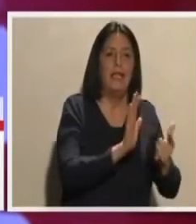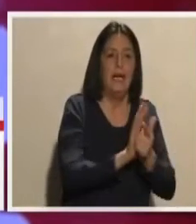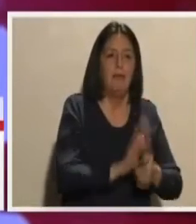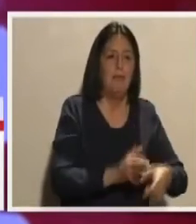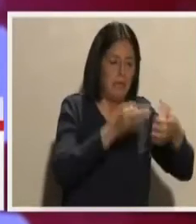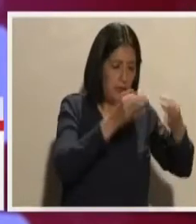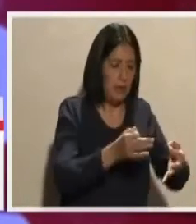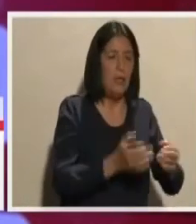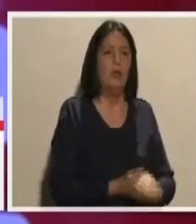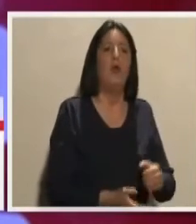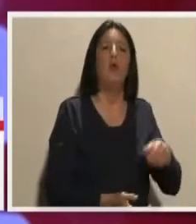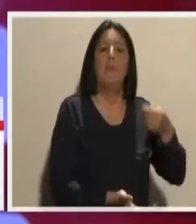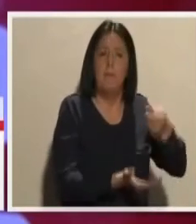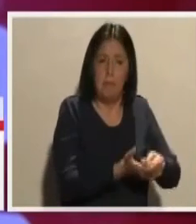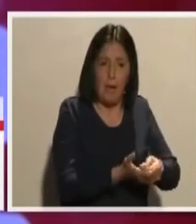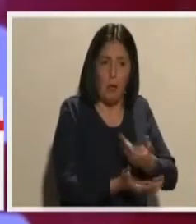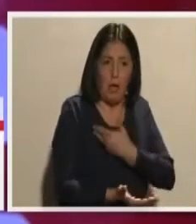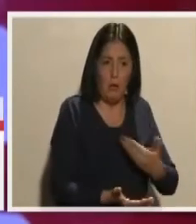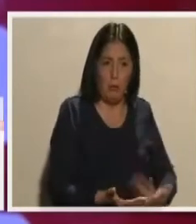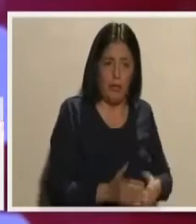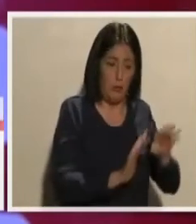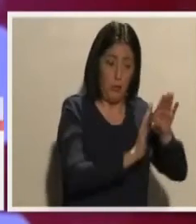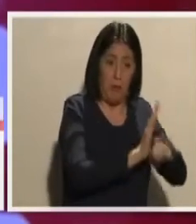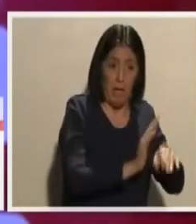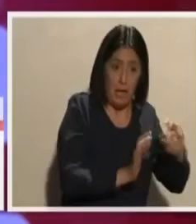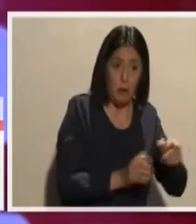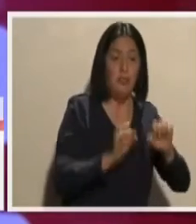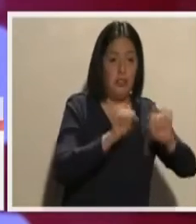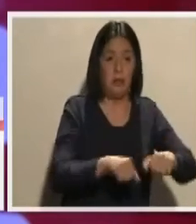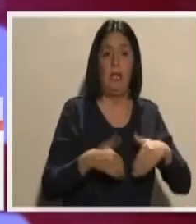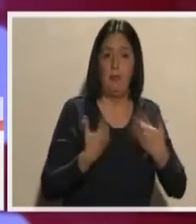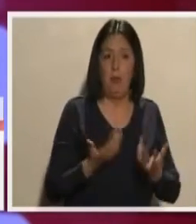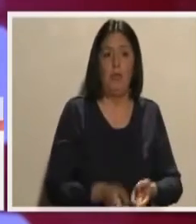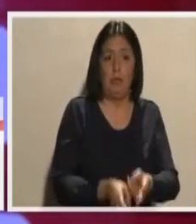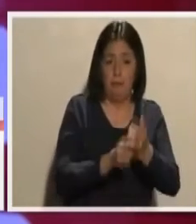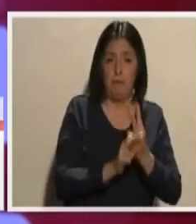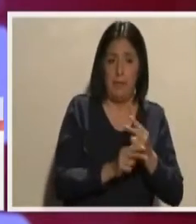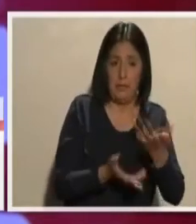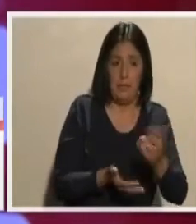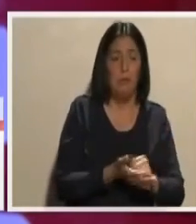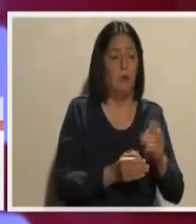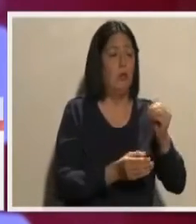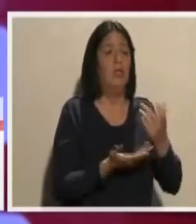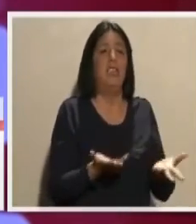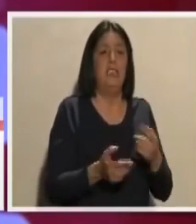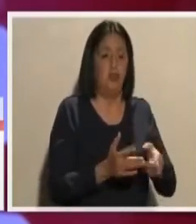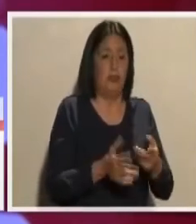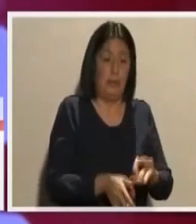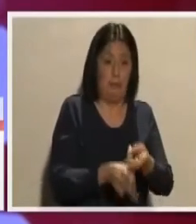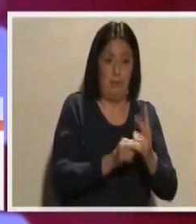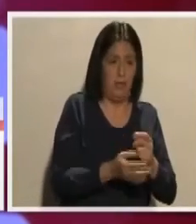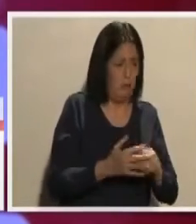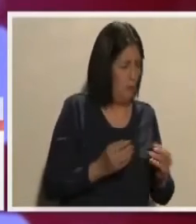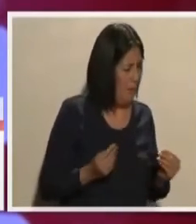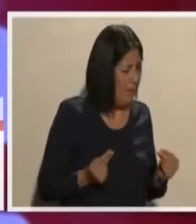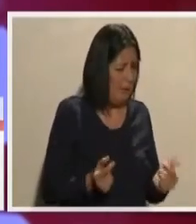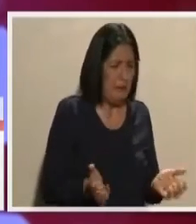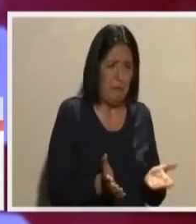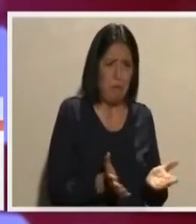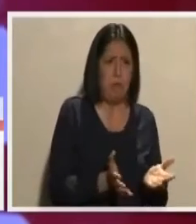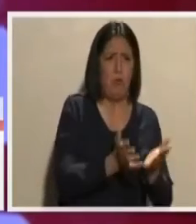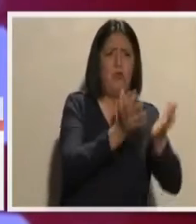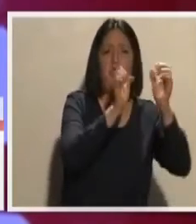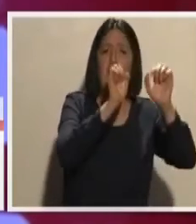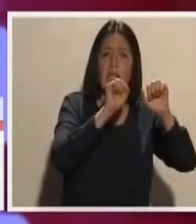con impuestos bajos, van a tener acceso al crédito. Y el crédito va a ser un motor arrollador que nos